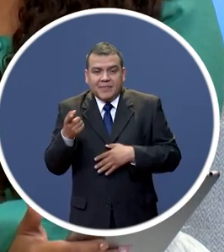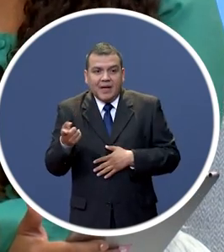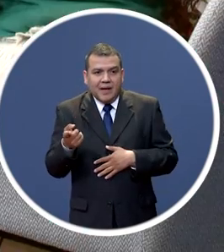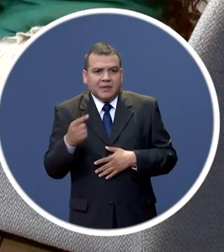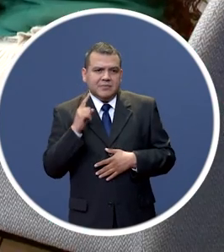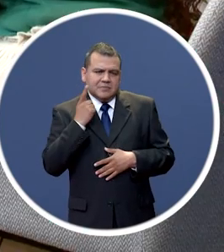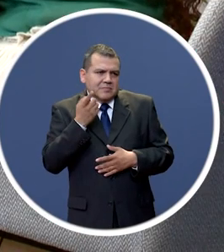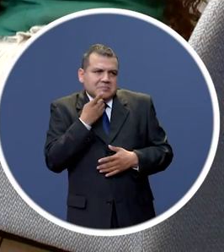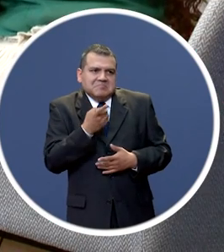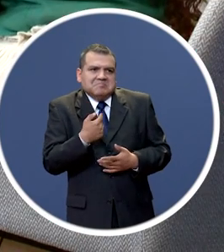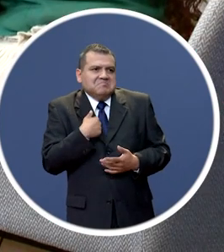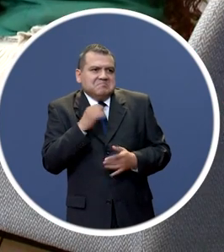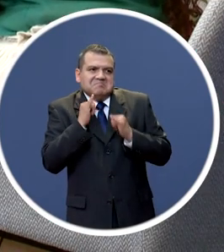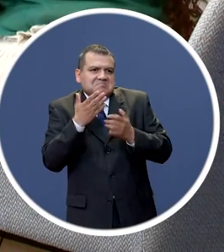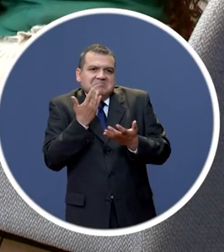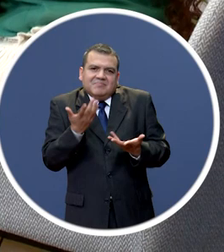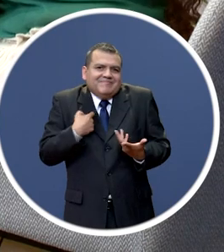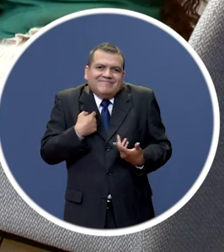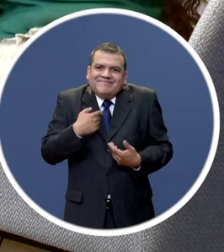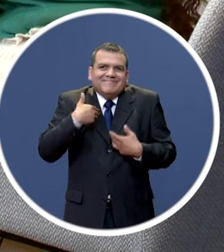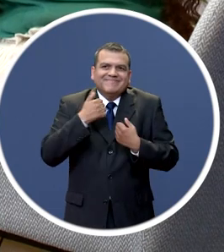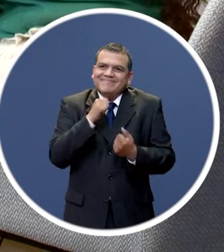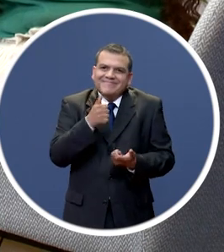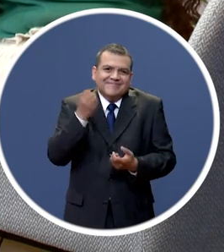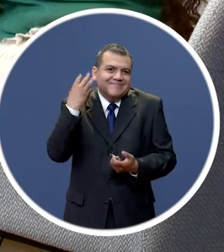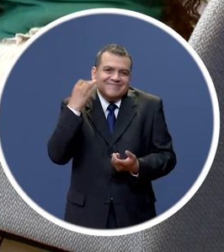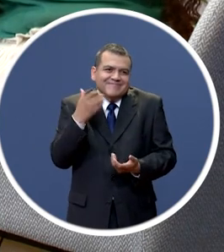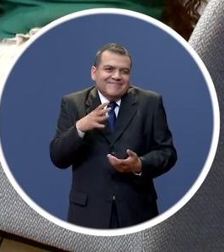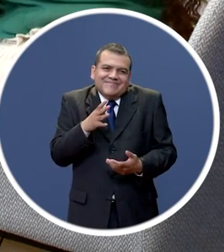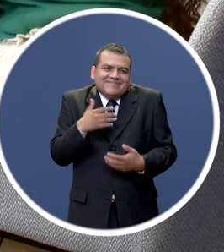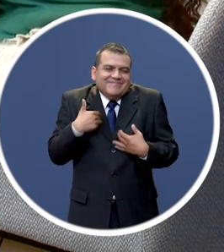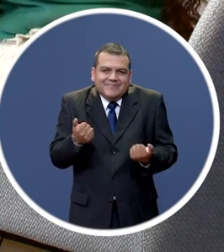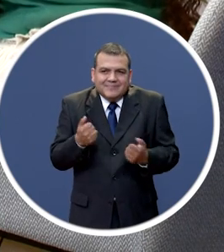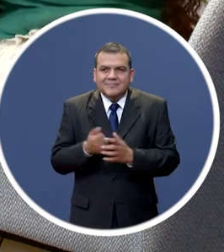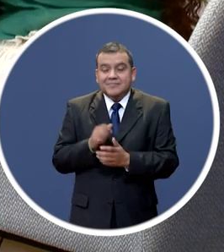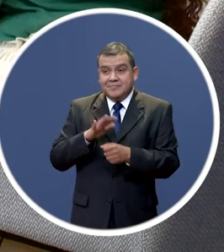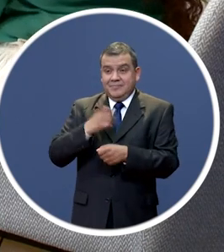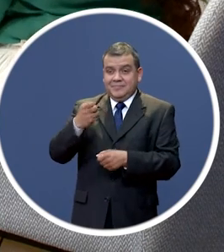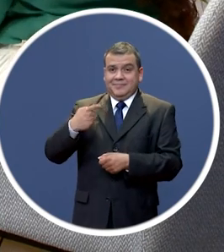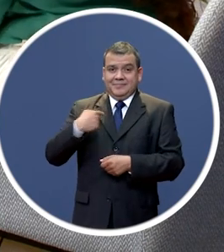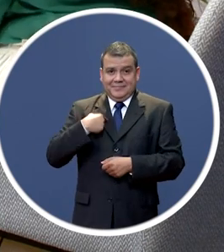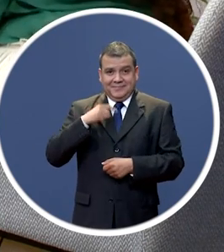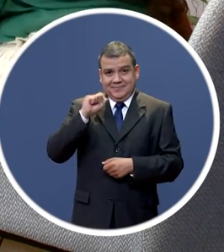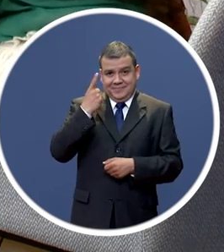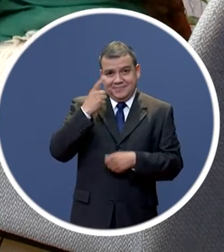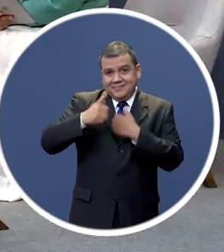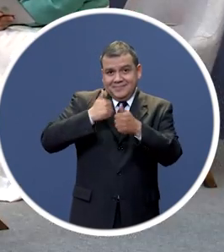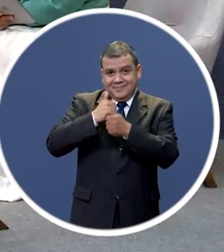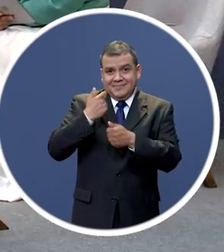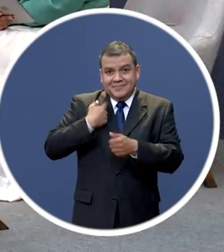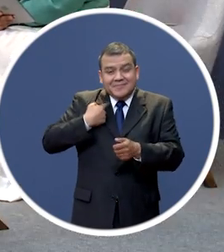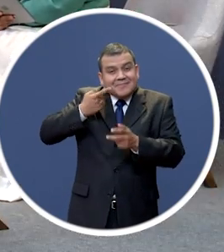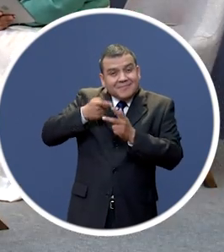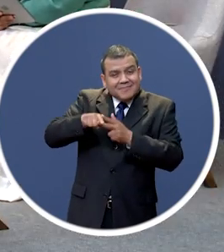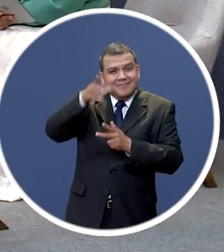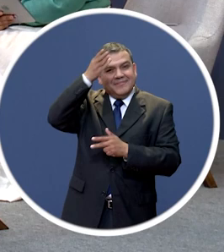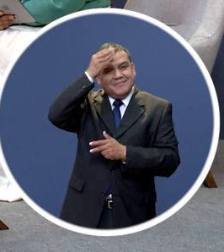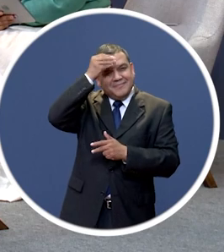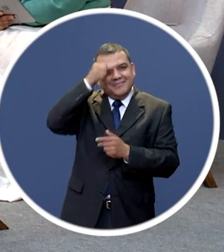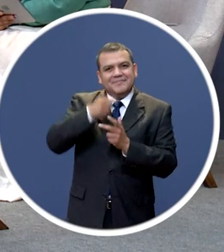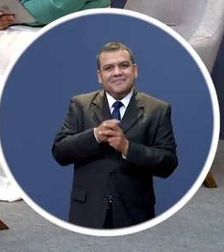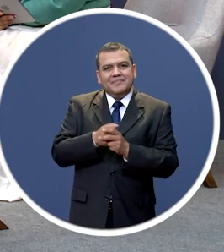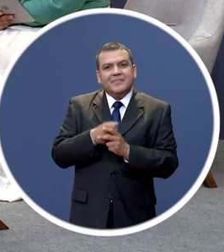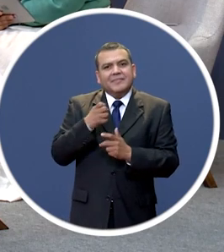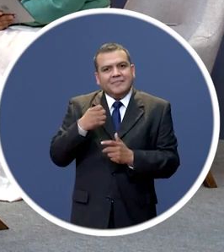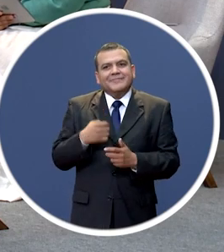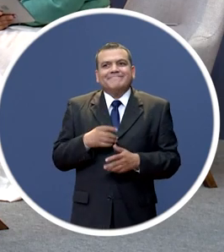entender nada. ¿Por qué se lo estuvieran? Exacto. Entonces, a los 21 años fue cuando yo decidí aprender y todo, pero pues sí fue